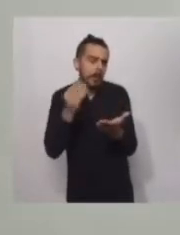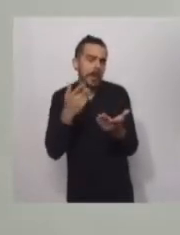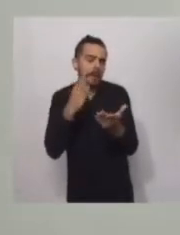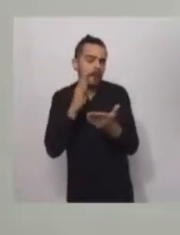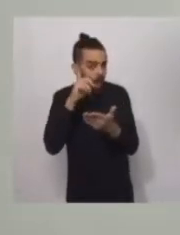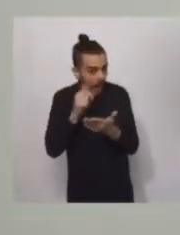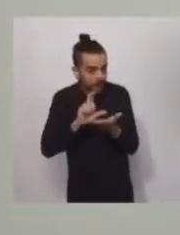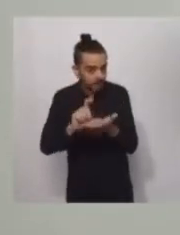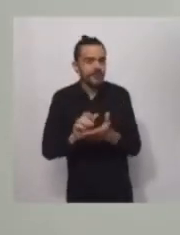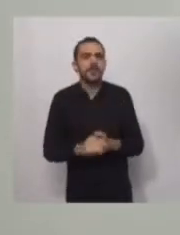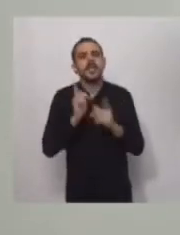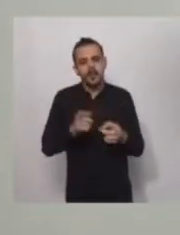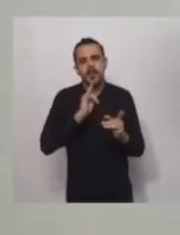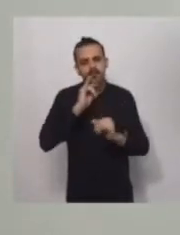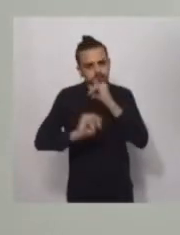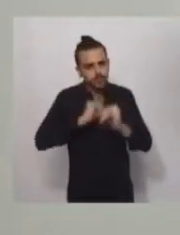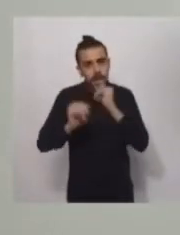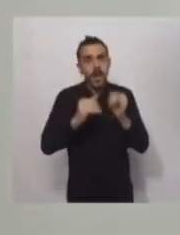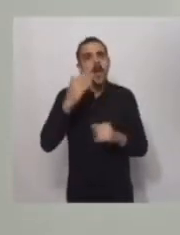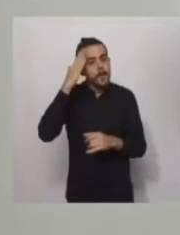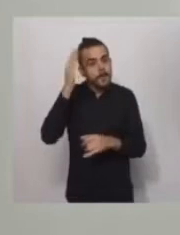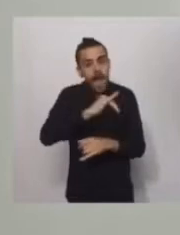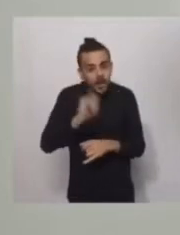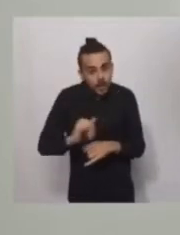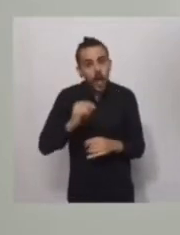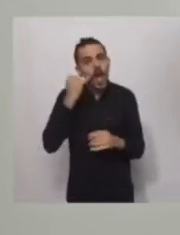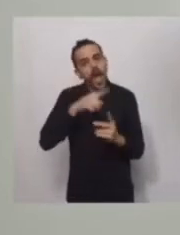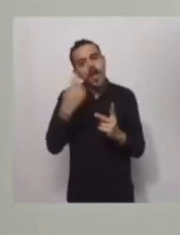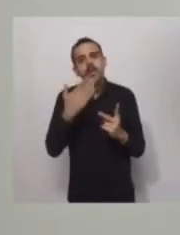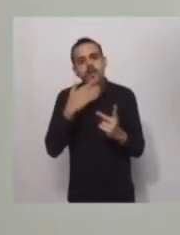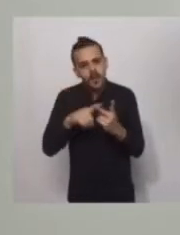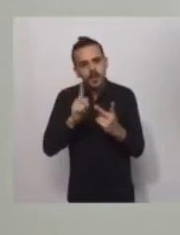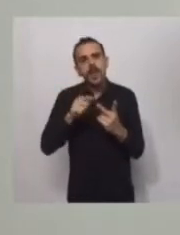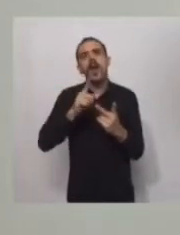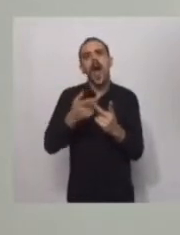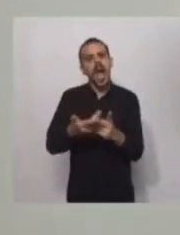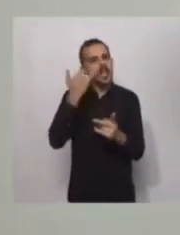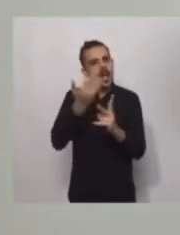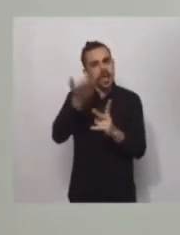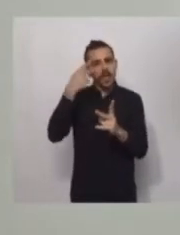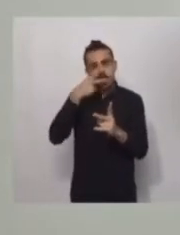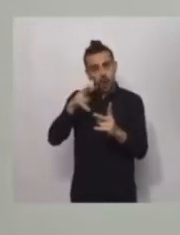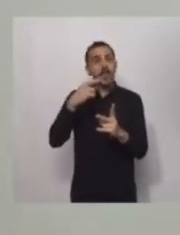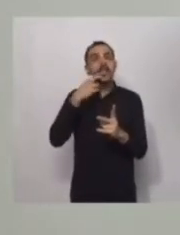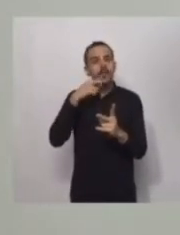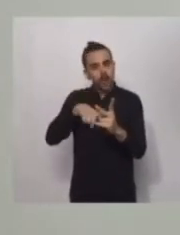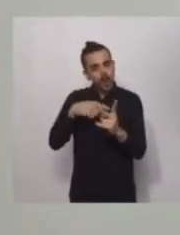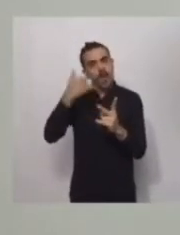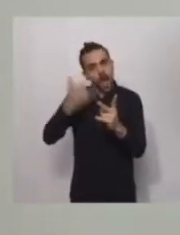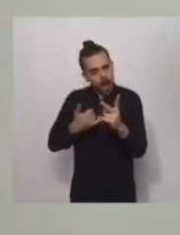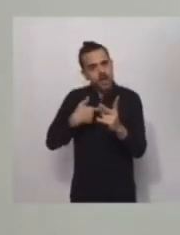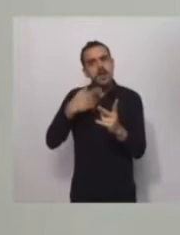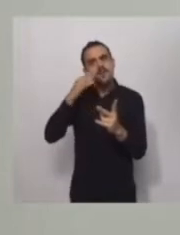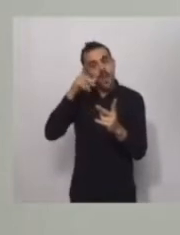no puede inscribirse hoy. Sí claro. puede hacerlo aquel que sí tenemos registrado y no finalizó su inscripción. Está Todos bien. esos chicos, todos